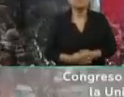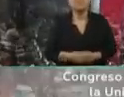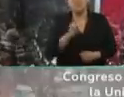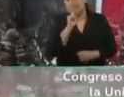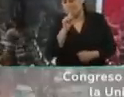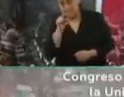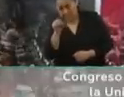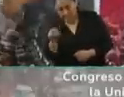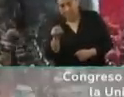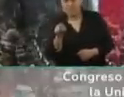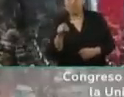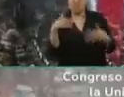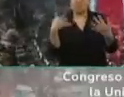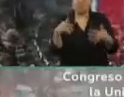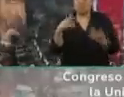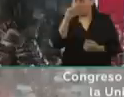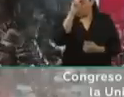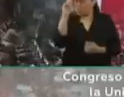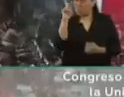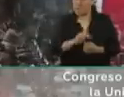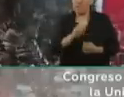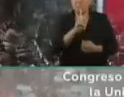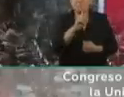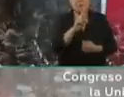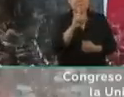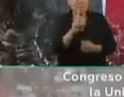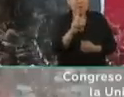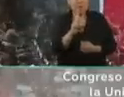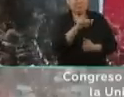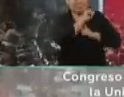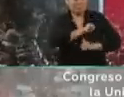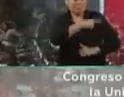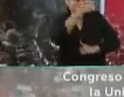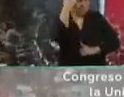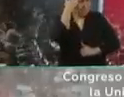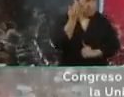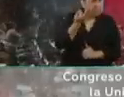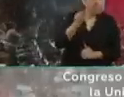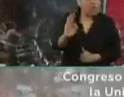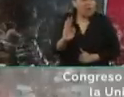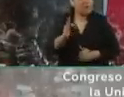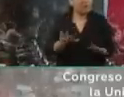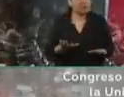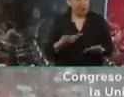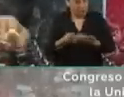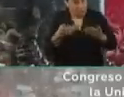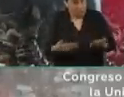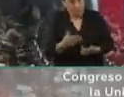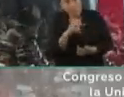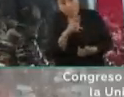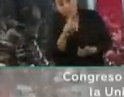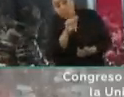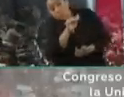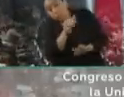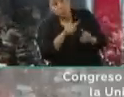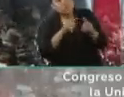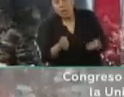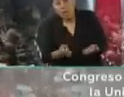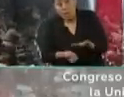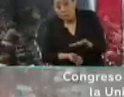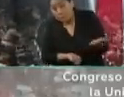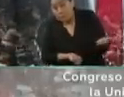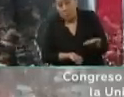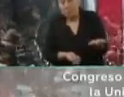Ahí se dio la alta traición del PRD y de su dirigencia. ¿Y dónde está ahora el PRD?